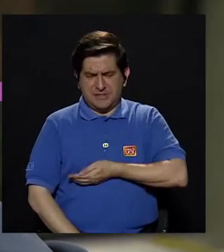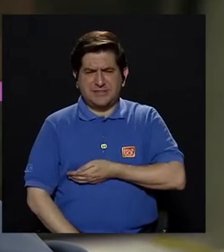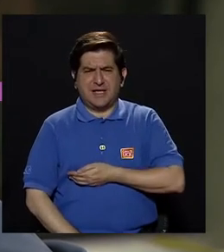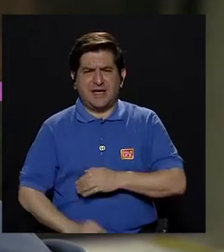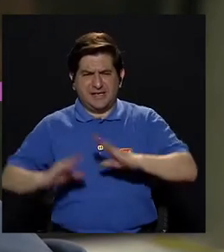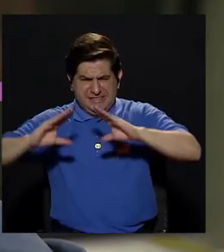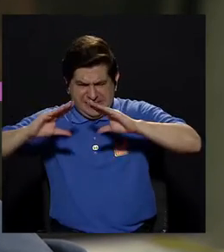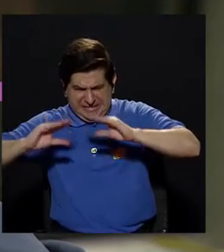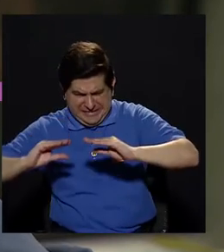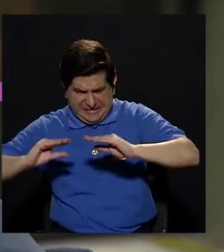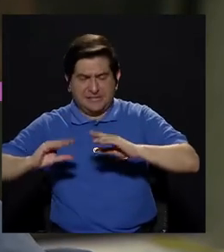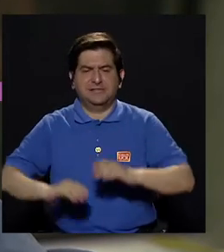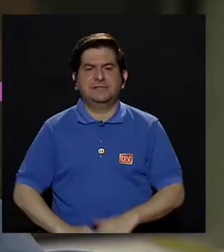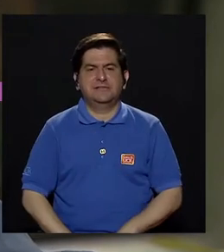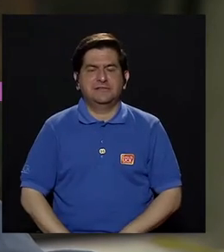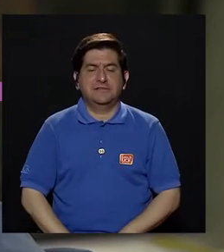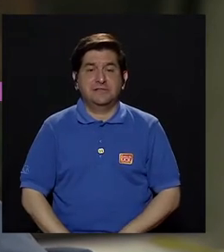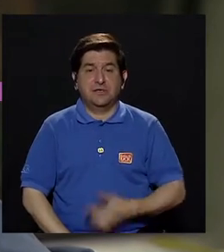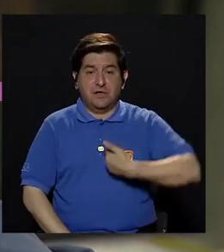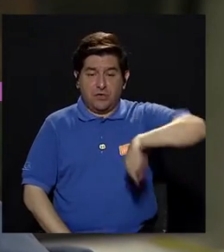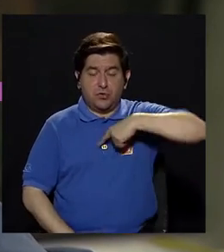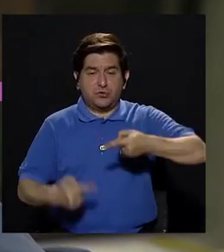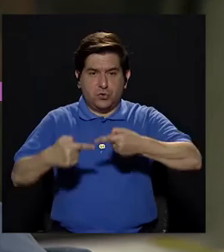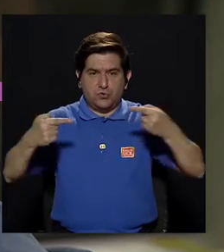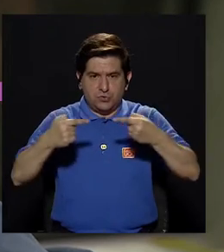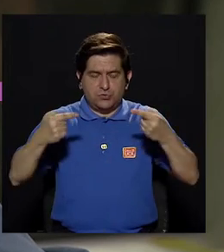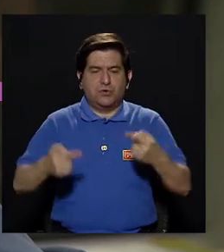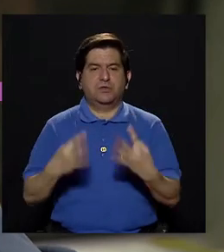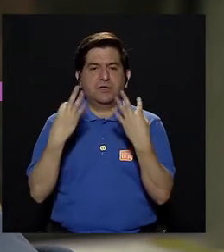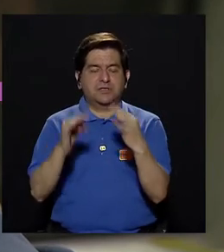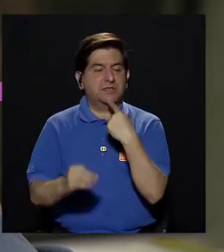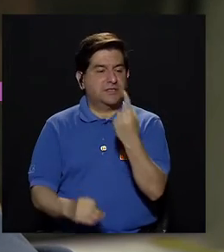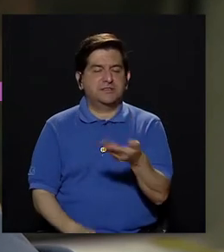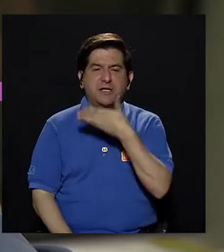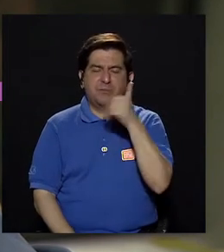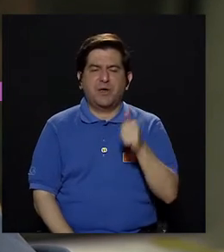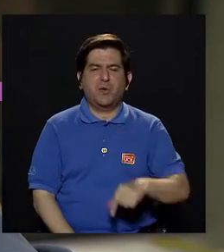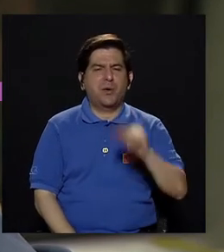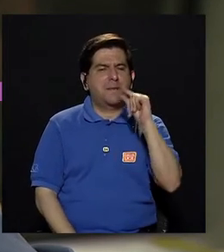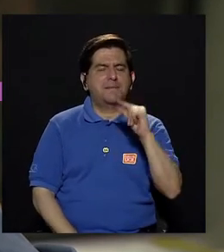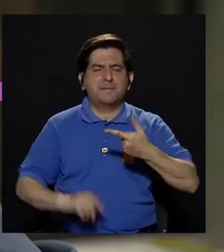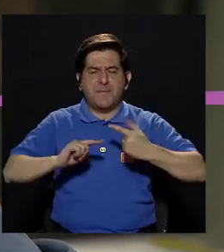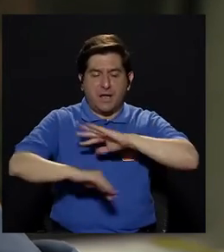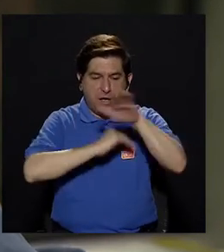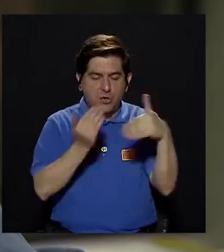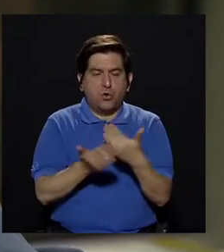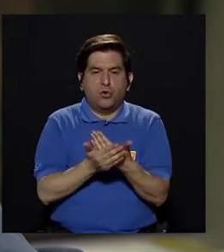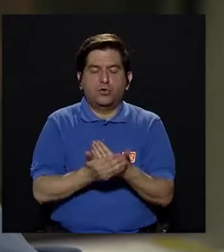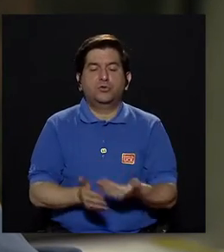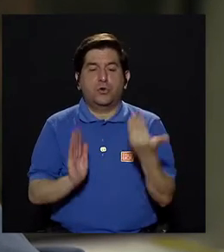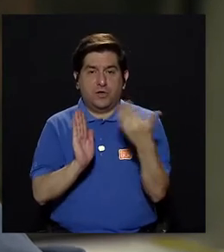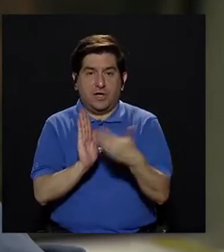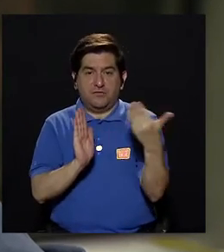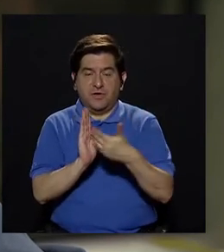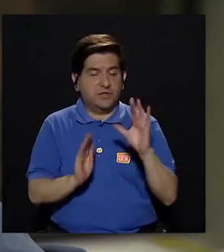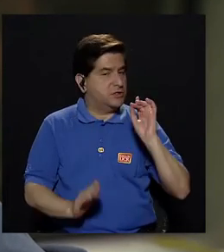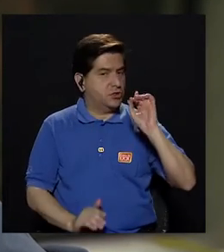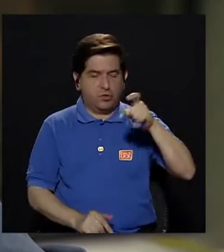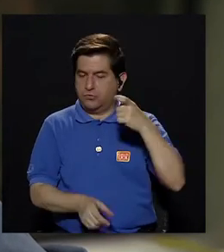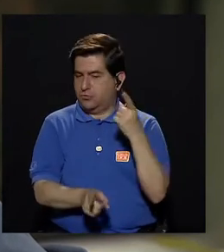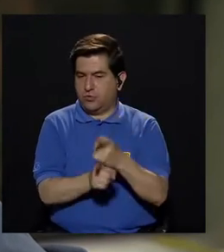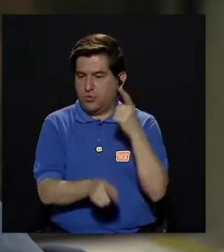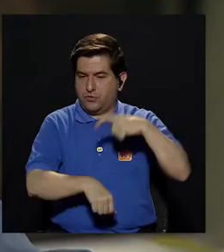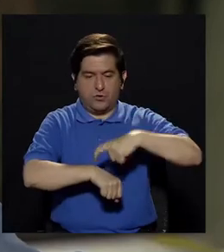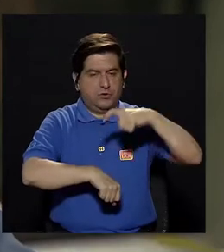¿verdad? Sin embargo, bueno, contra eso nosotros siempre hemos tratado como decir que es mejor un dolor pasajero, ¿verdad? Que todas las consecuencias de no